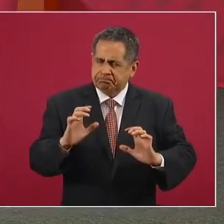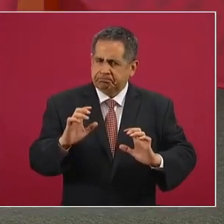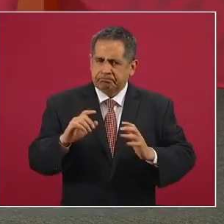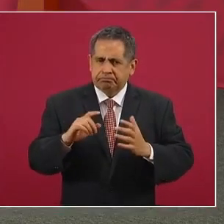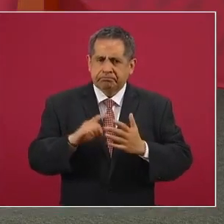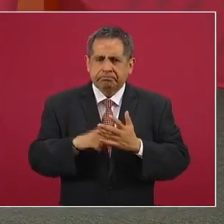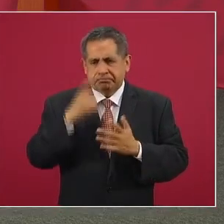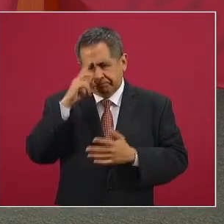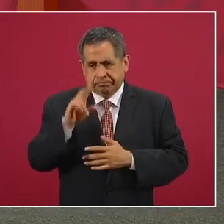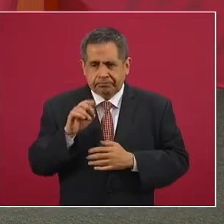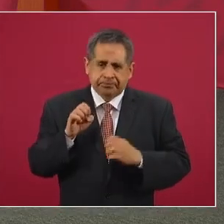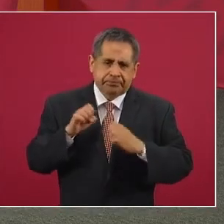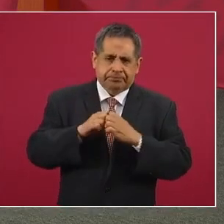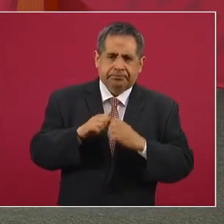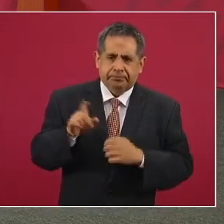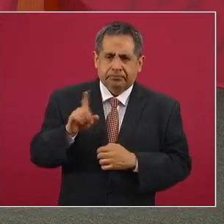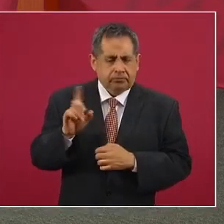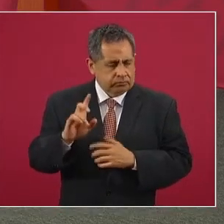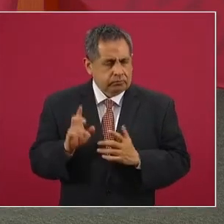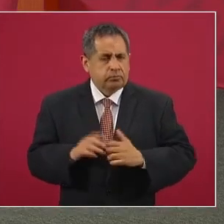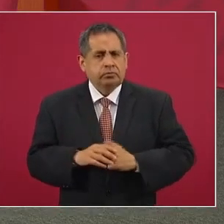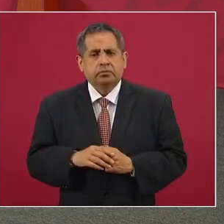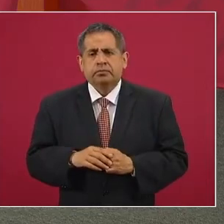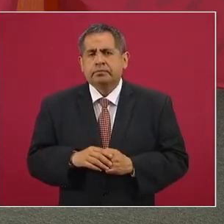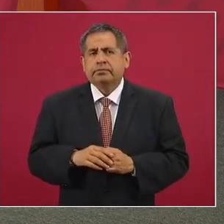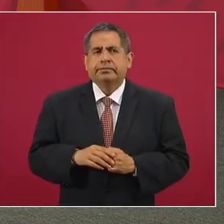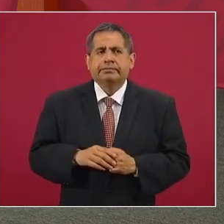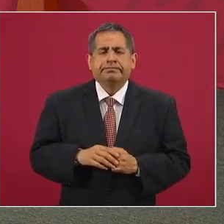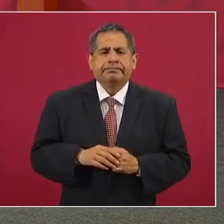a timar.